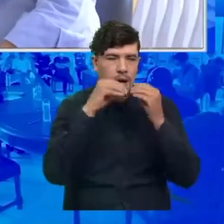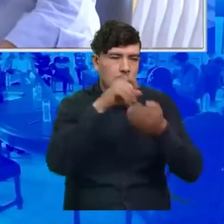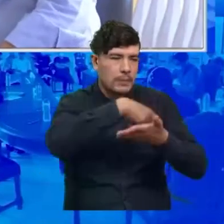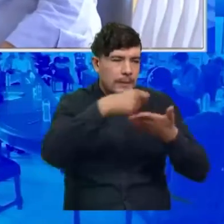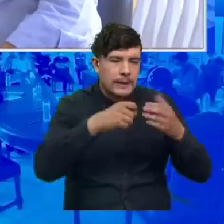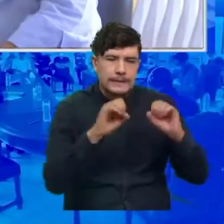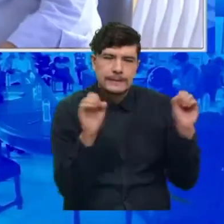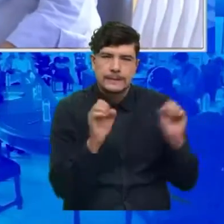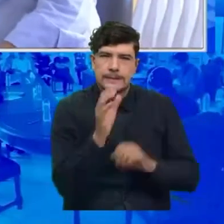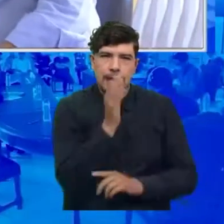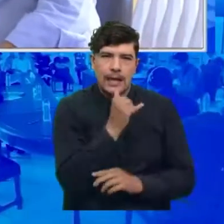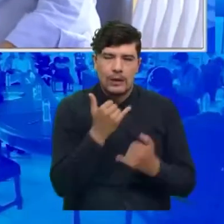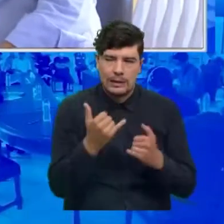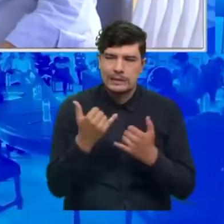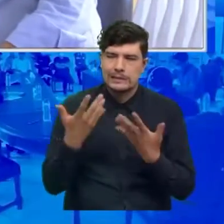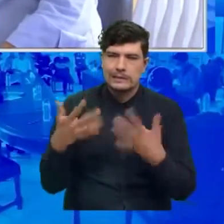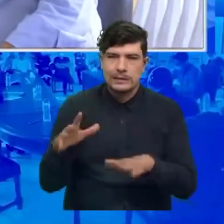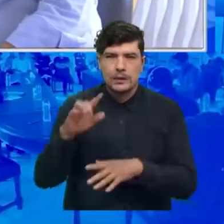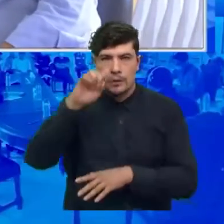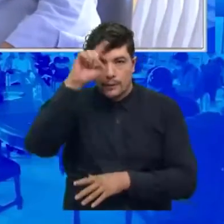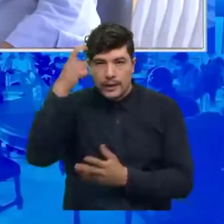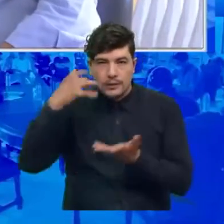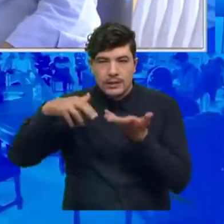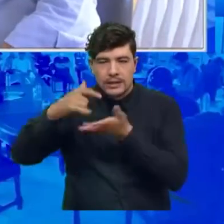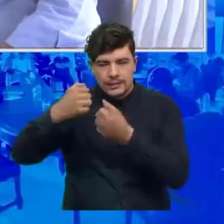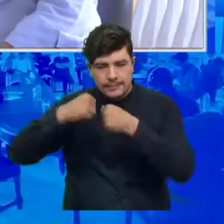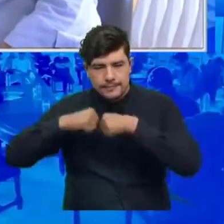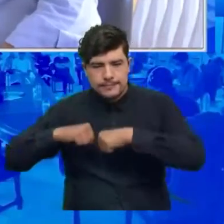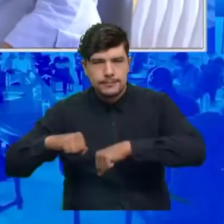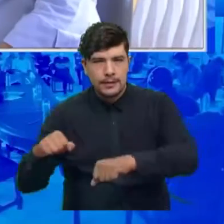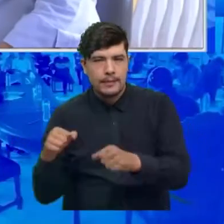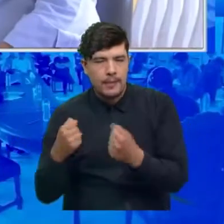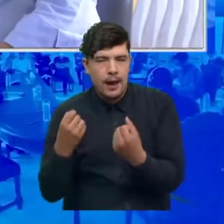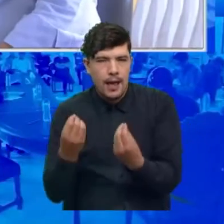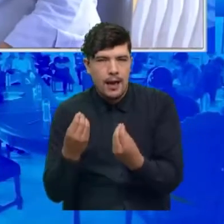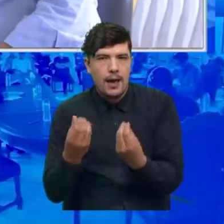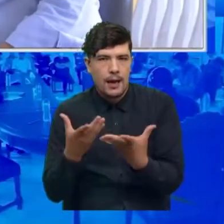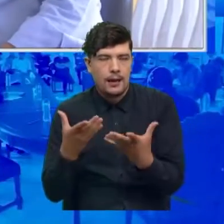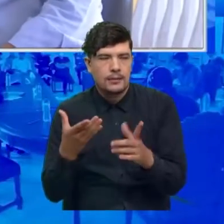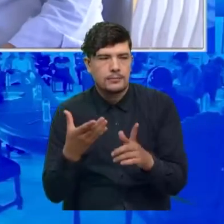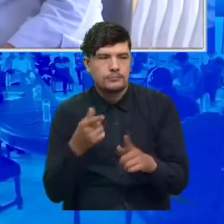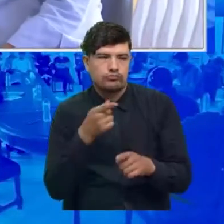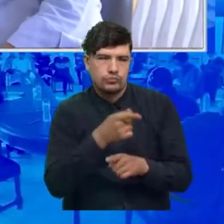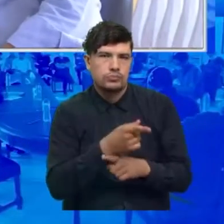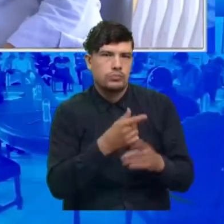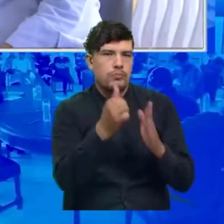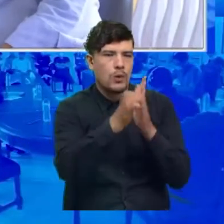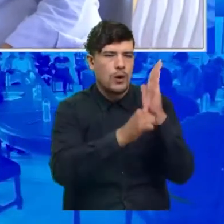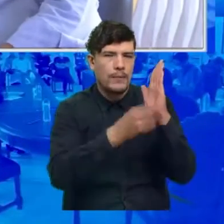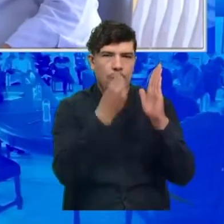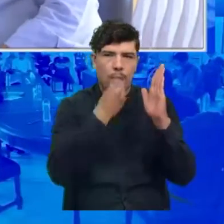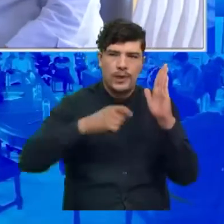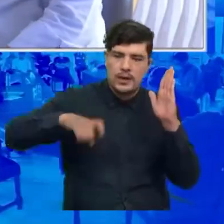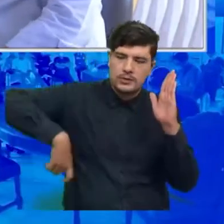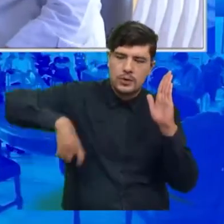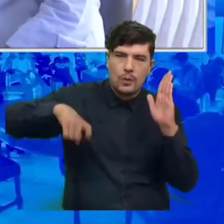esfuerzo y poder lograr que ese programa comenzará a funcionar a dejarlo de satanizar porque esta es una